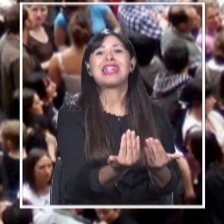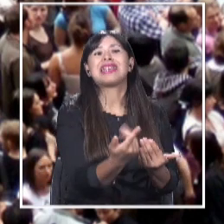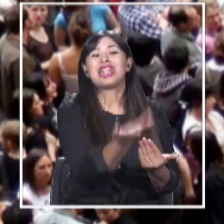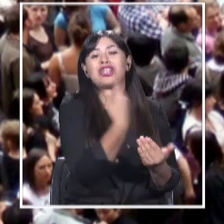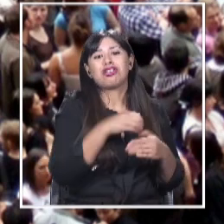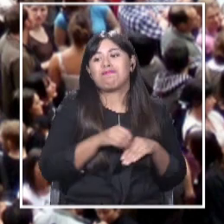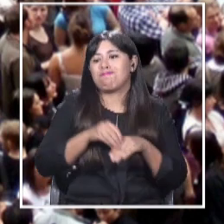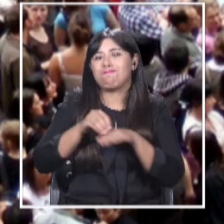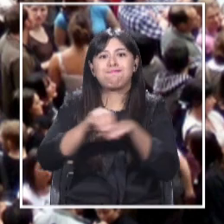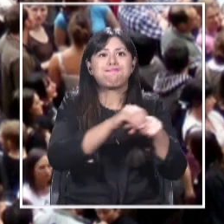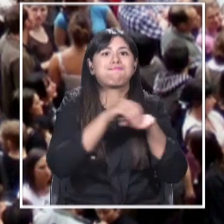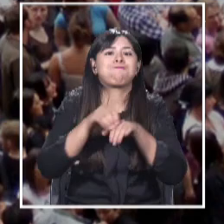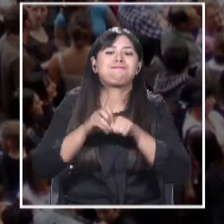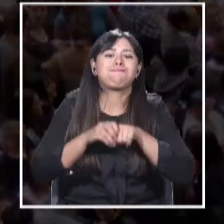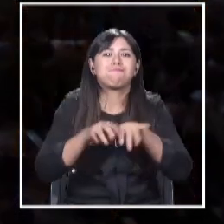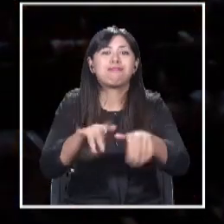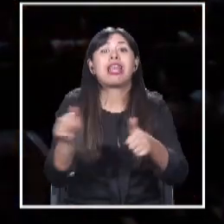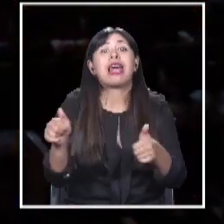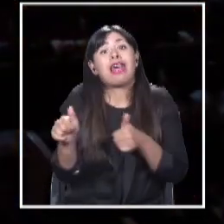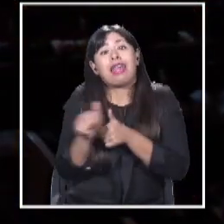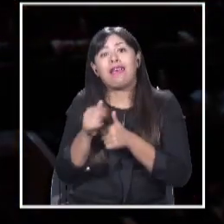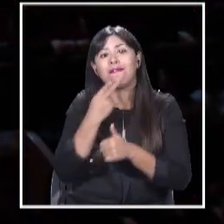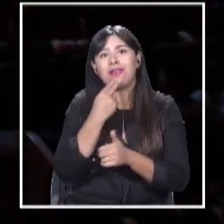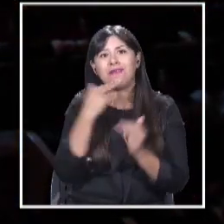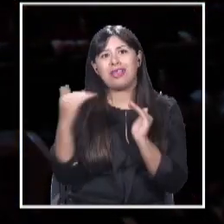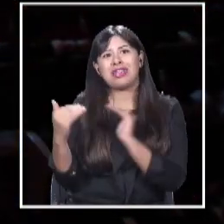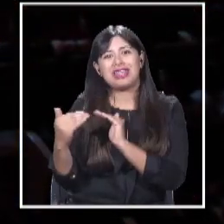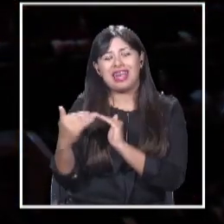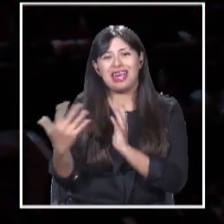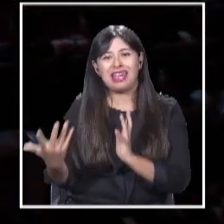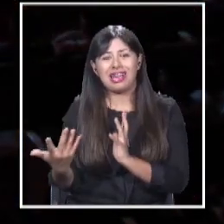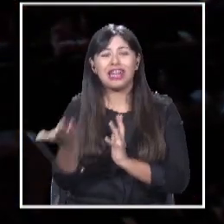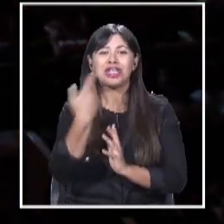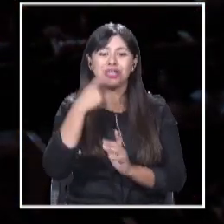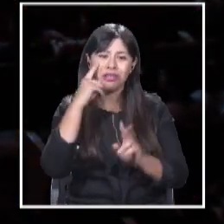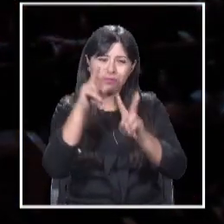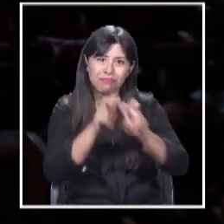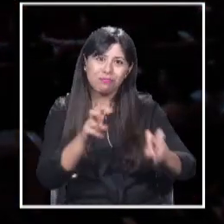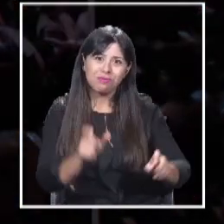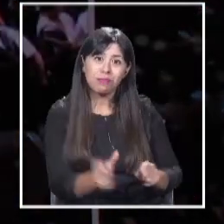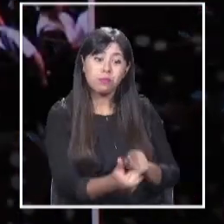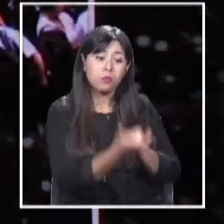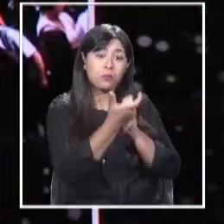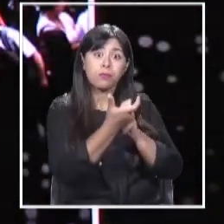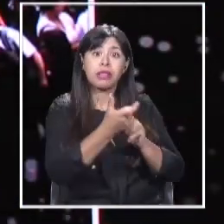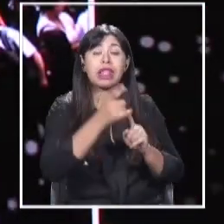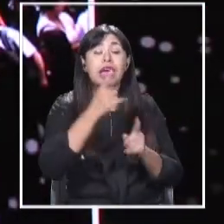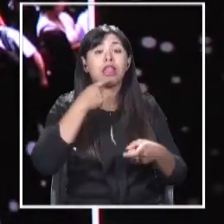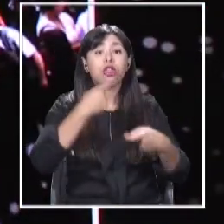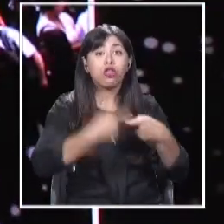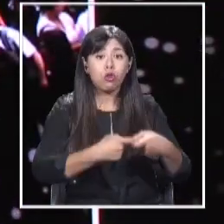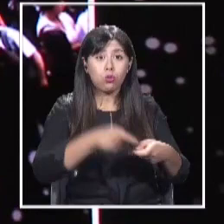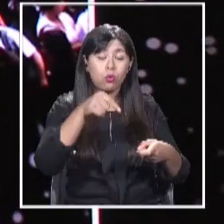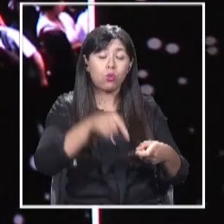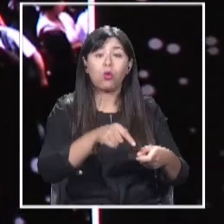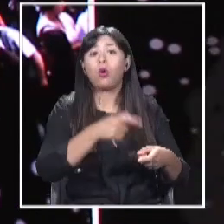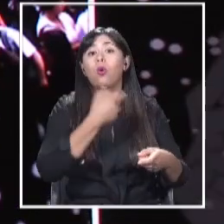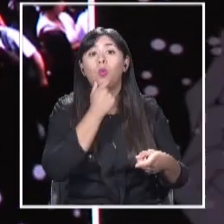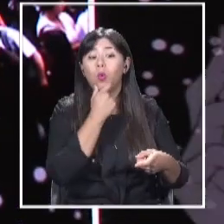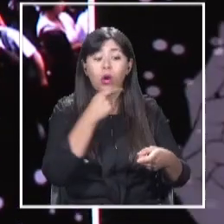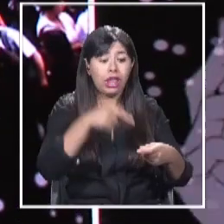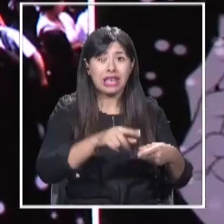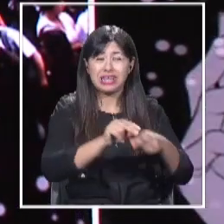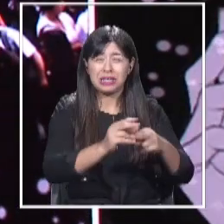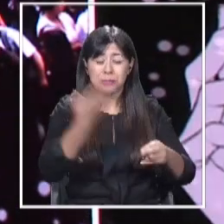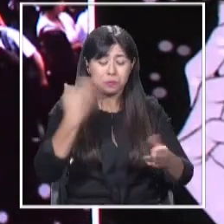Somos muchos y vivimos muy próximos. Y si analizamos el registro fósil, veremos que no tenemos evidencias de signos